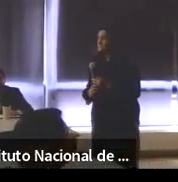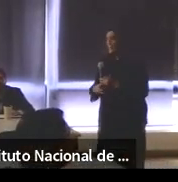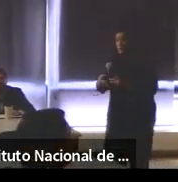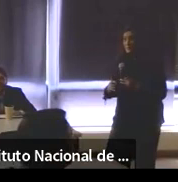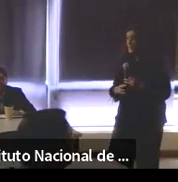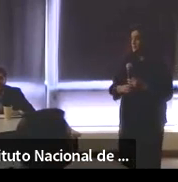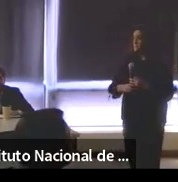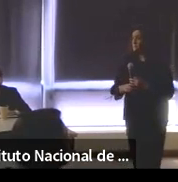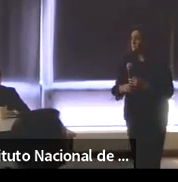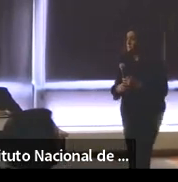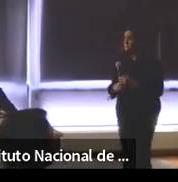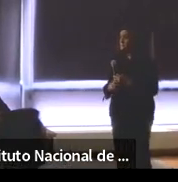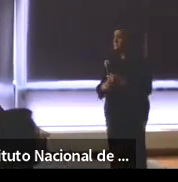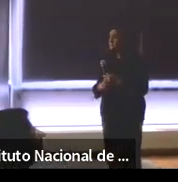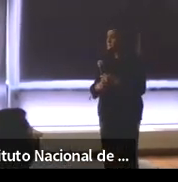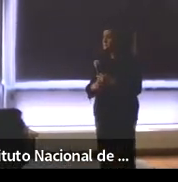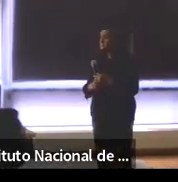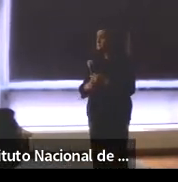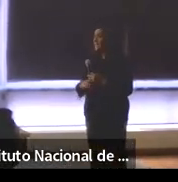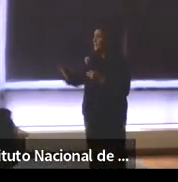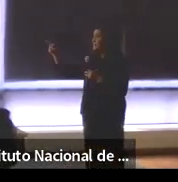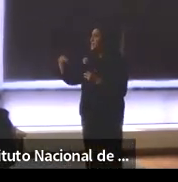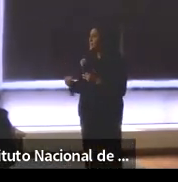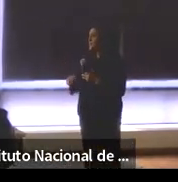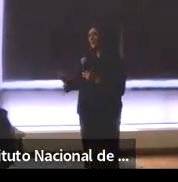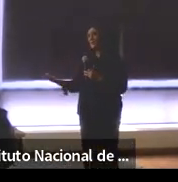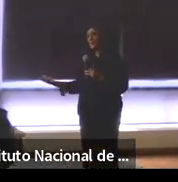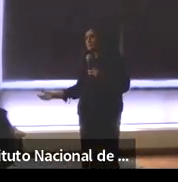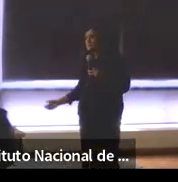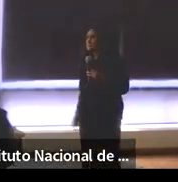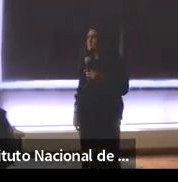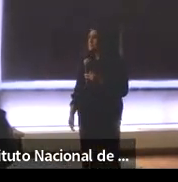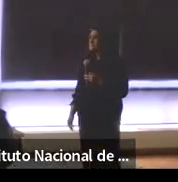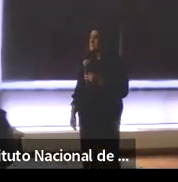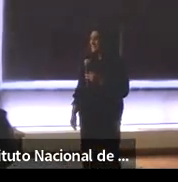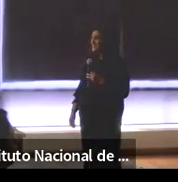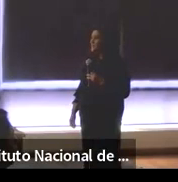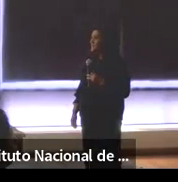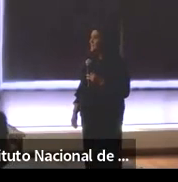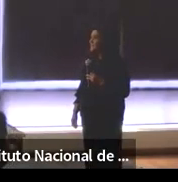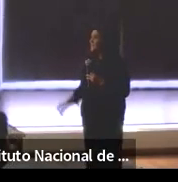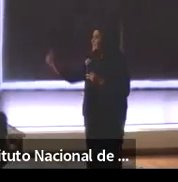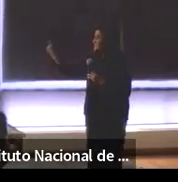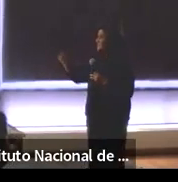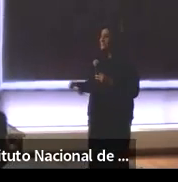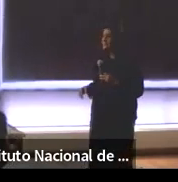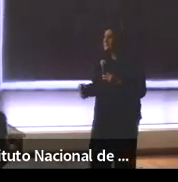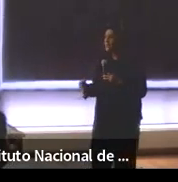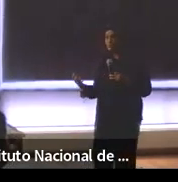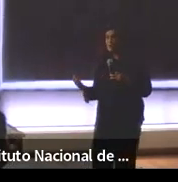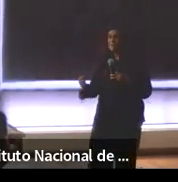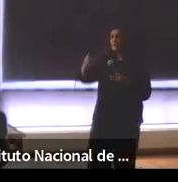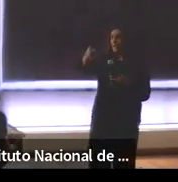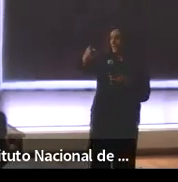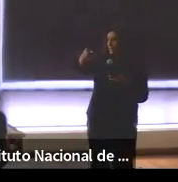y eso está bien nadie dijo otra vez si se dan cuenta es diferente